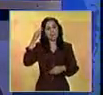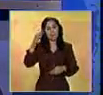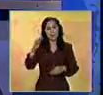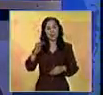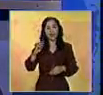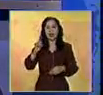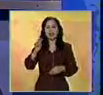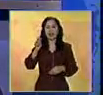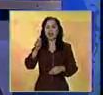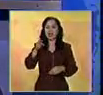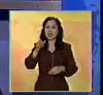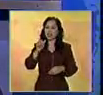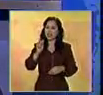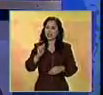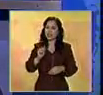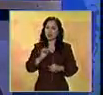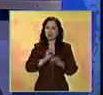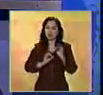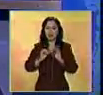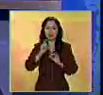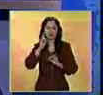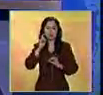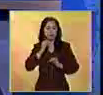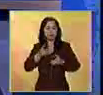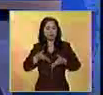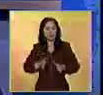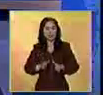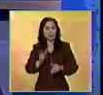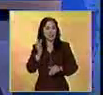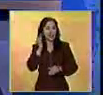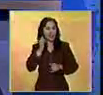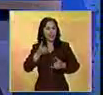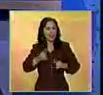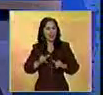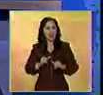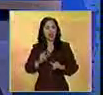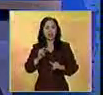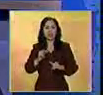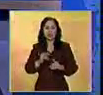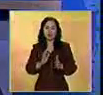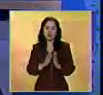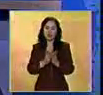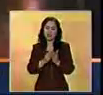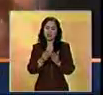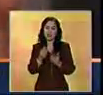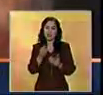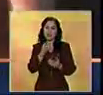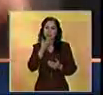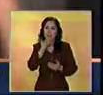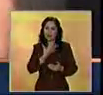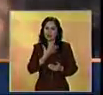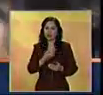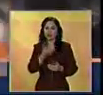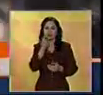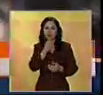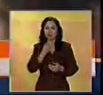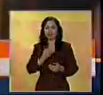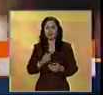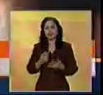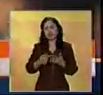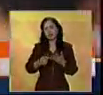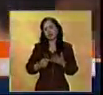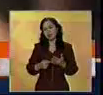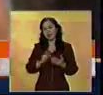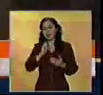porque Thalía está lista para dar a luz no solo a su hija, sino que además publicará un libro de belleza. En él contará sus